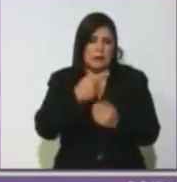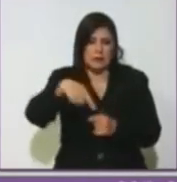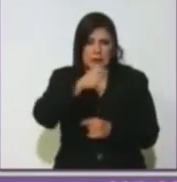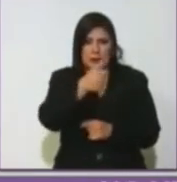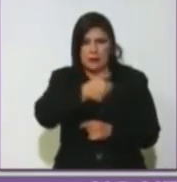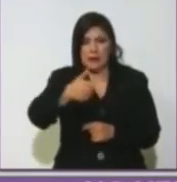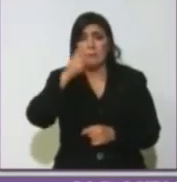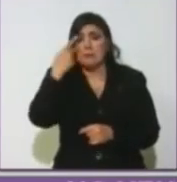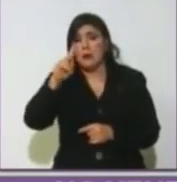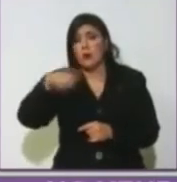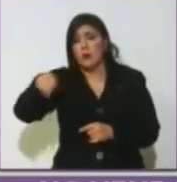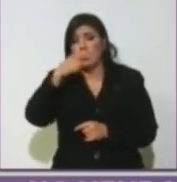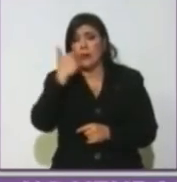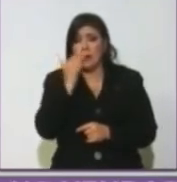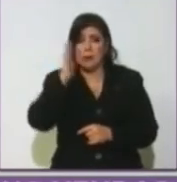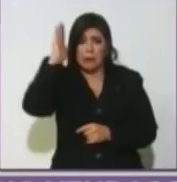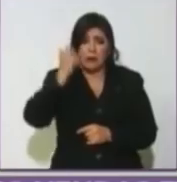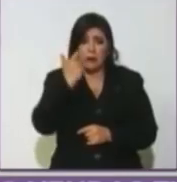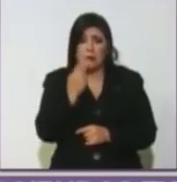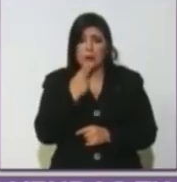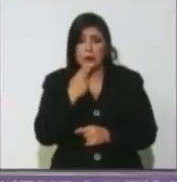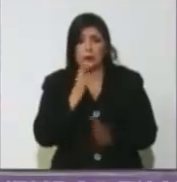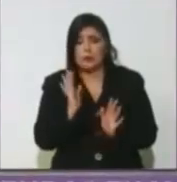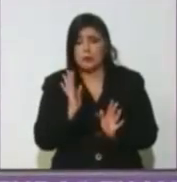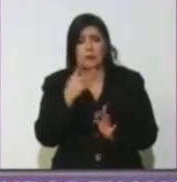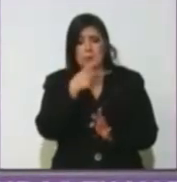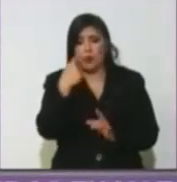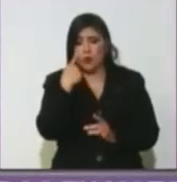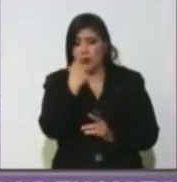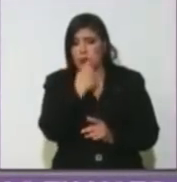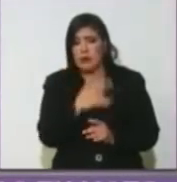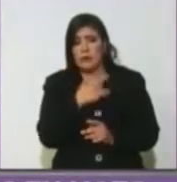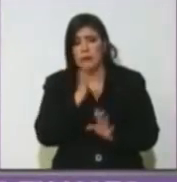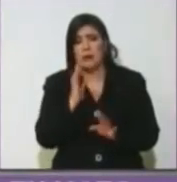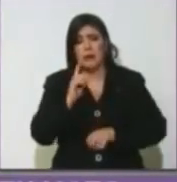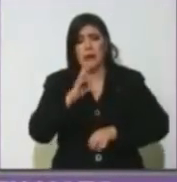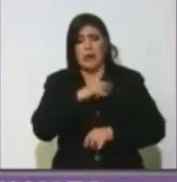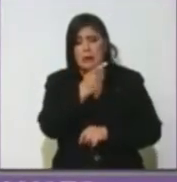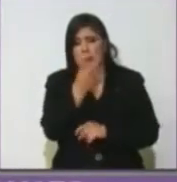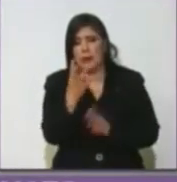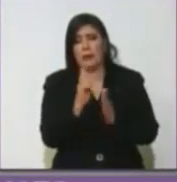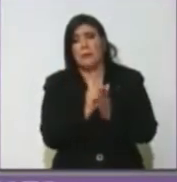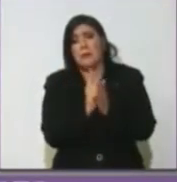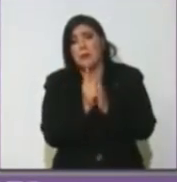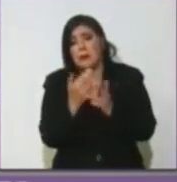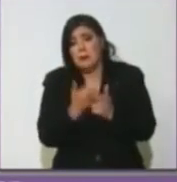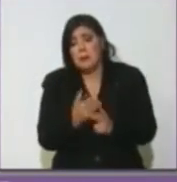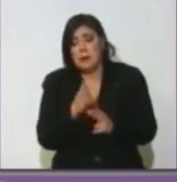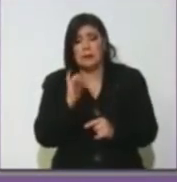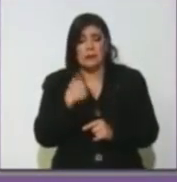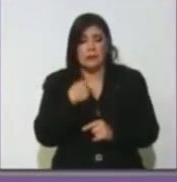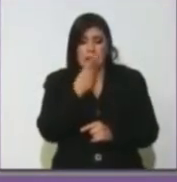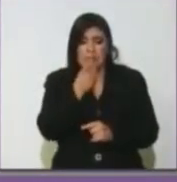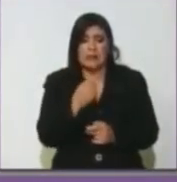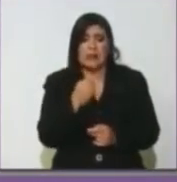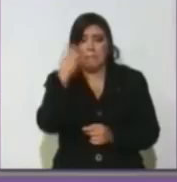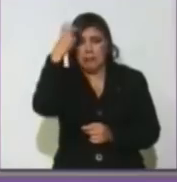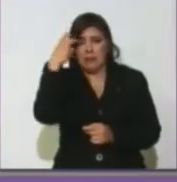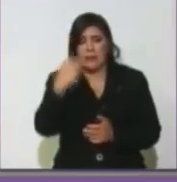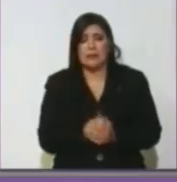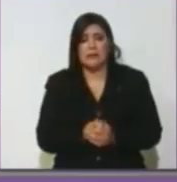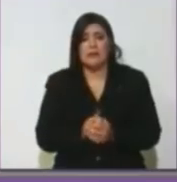pregunto si alguien quiere usar la palabra si no sea porque yo creo que mira a los otros tienen segundos entonces por solo decía adelante mikel